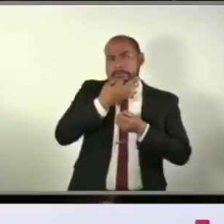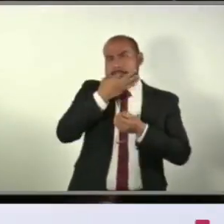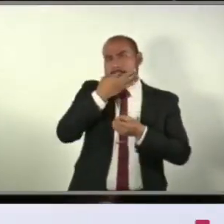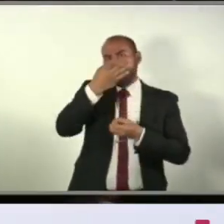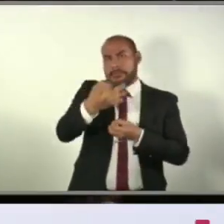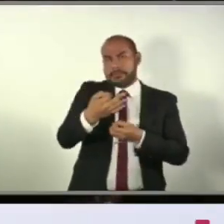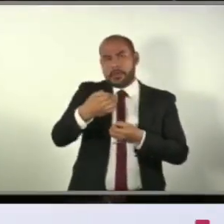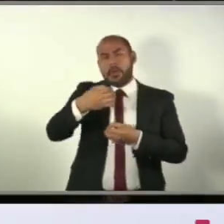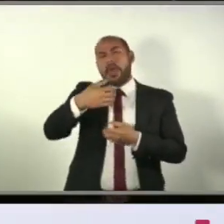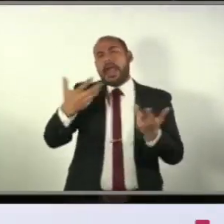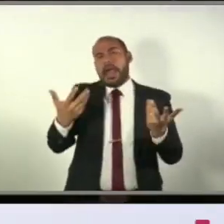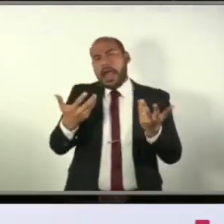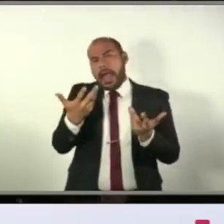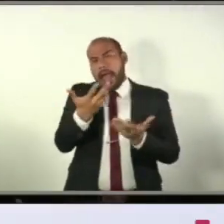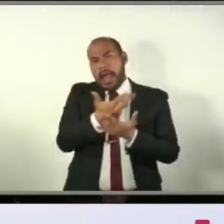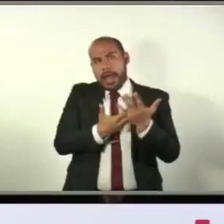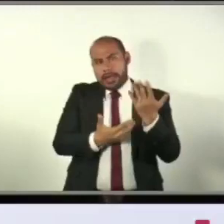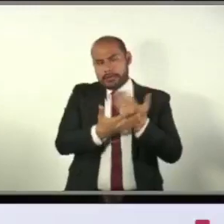y omisión.